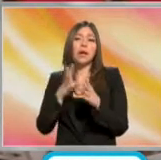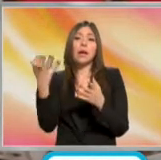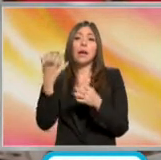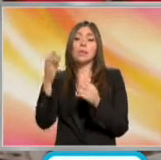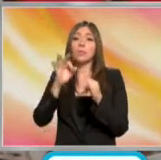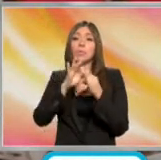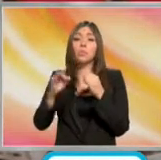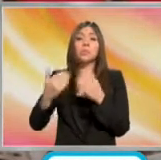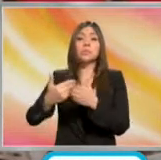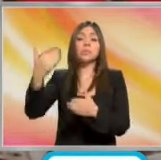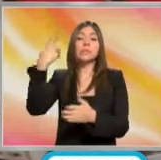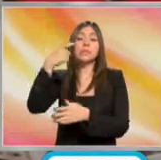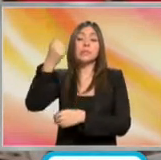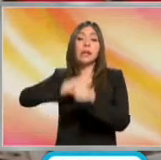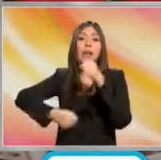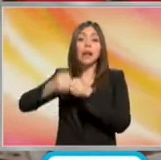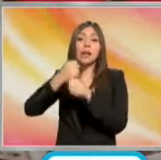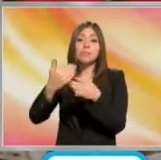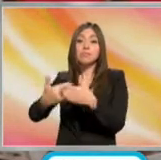antepasado.